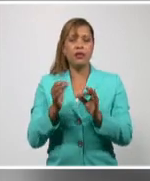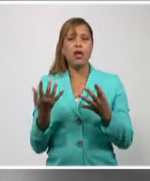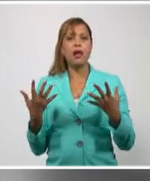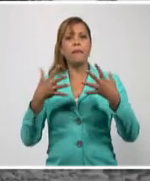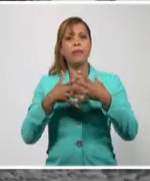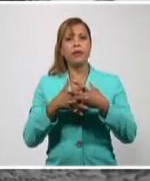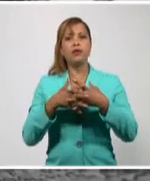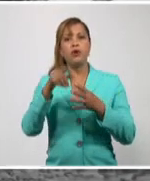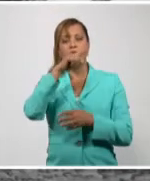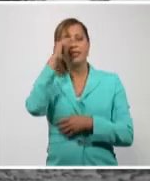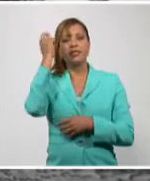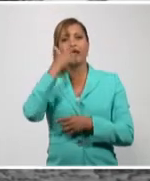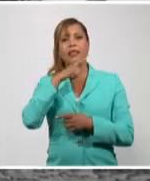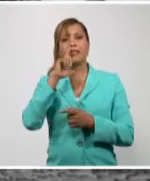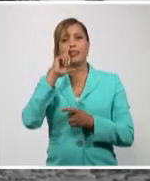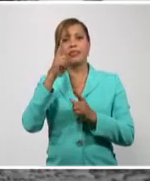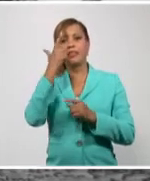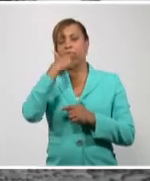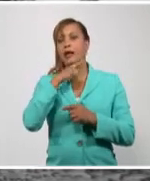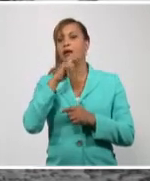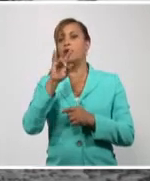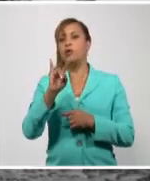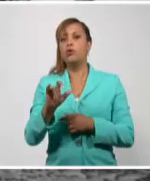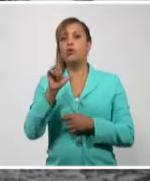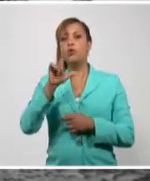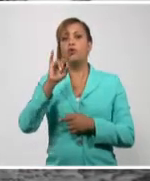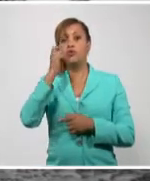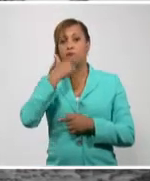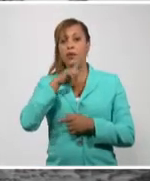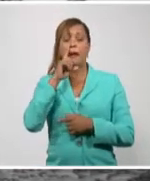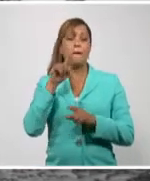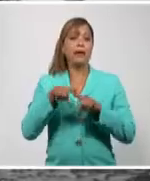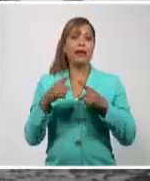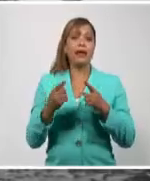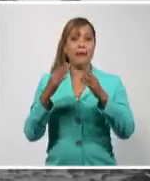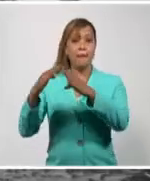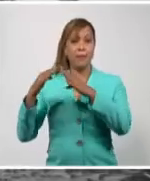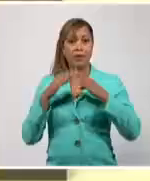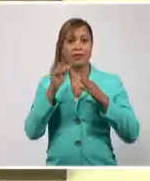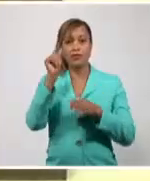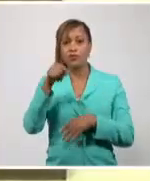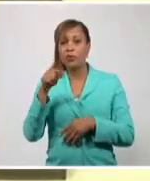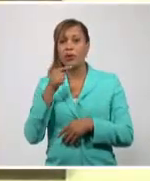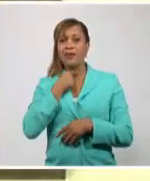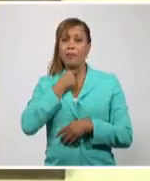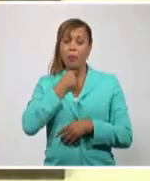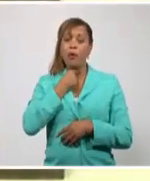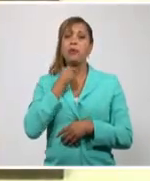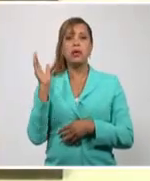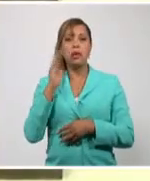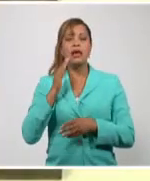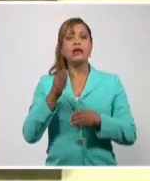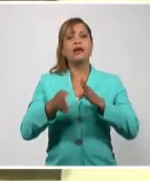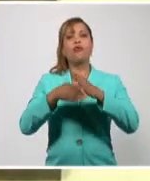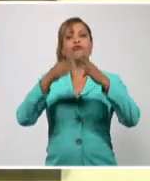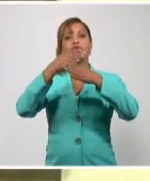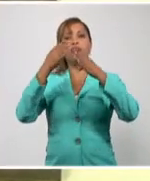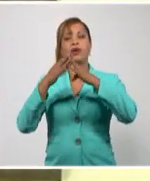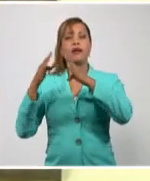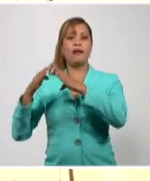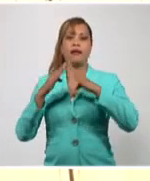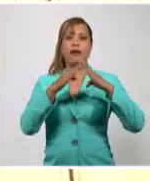Lucía y solares en el poblado de Minas para que vecinos de bajos ingresos construyeran sus hogares. Sus restos fueron velados